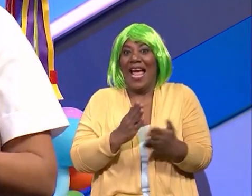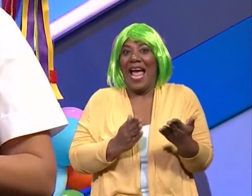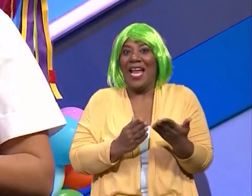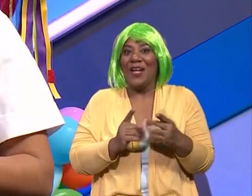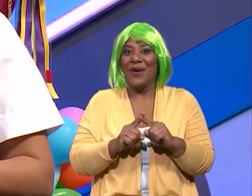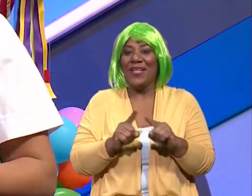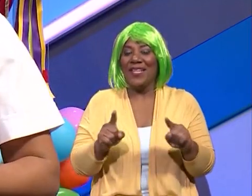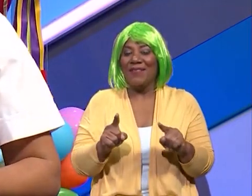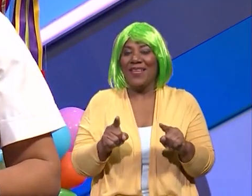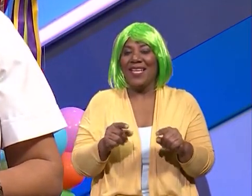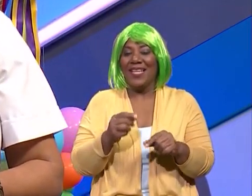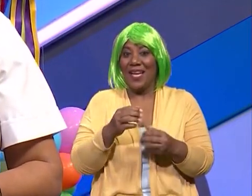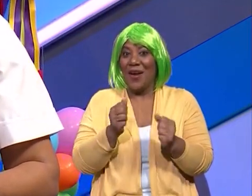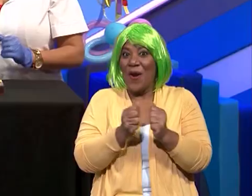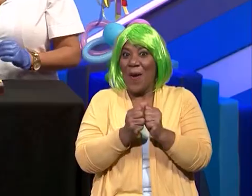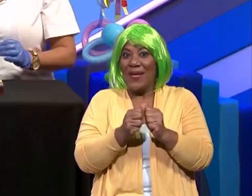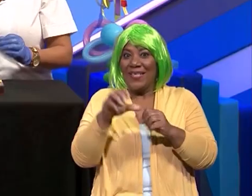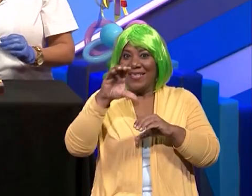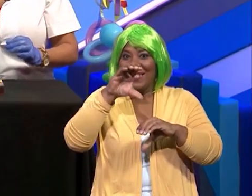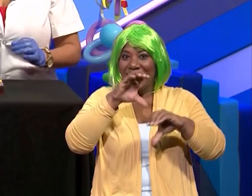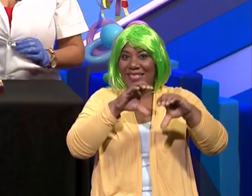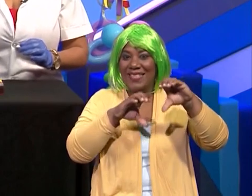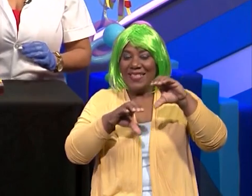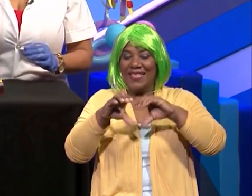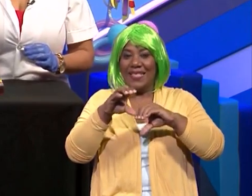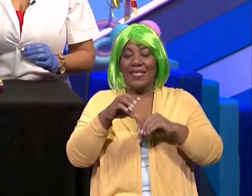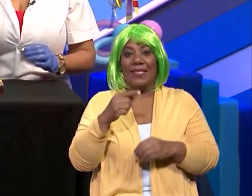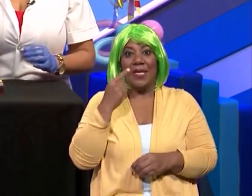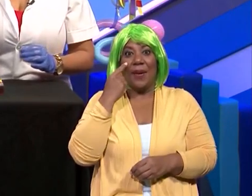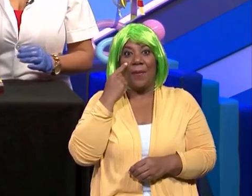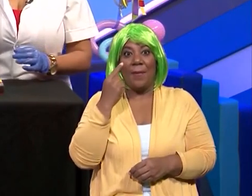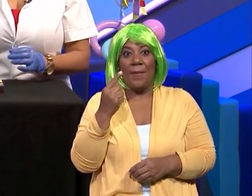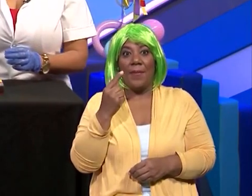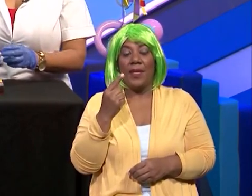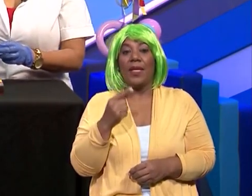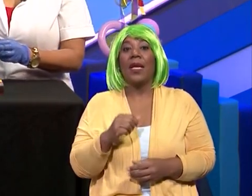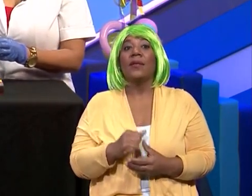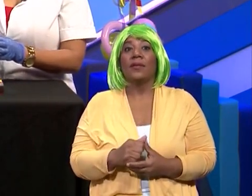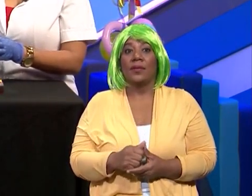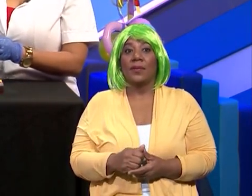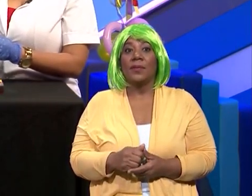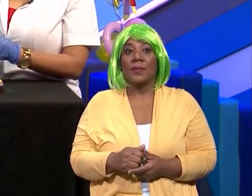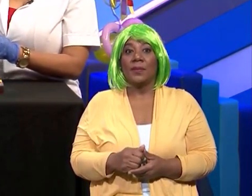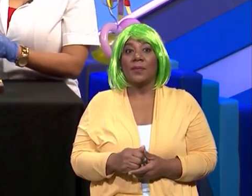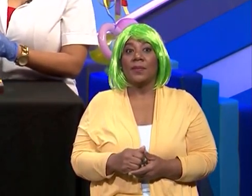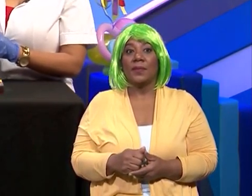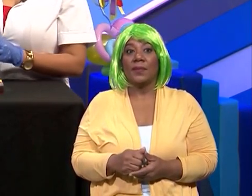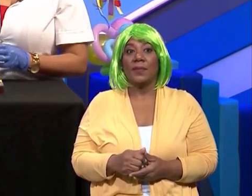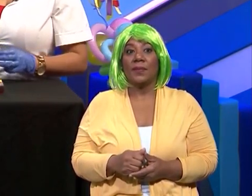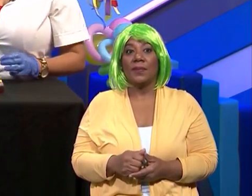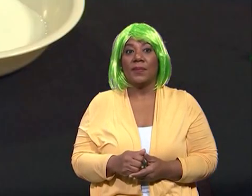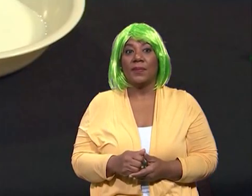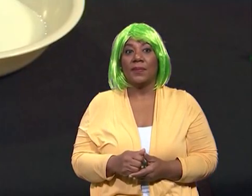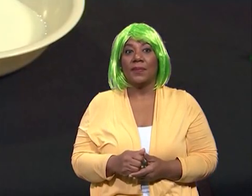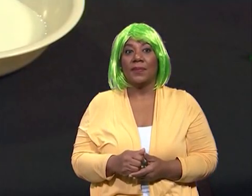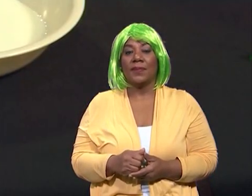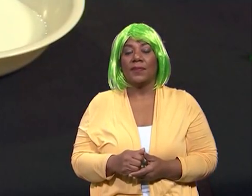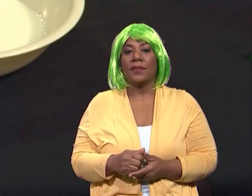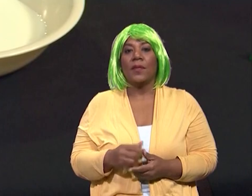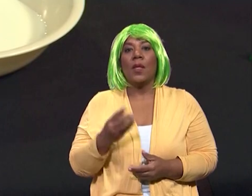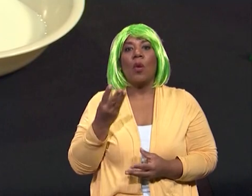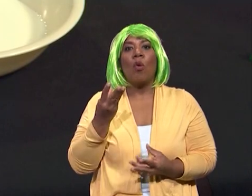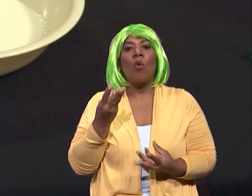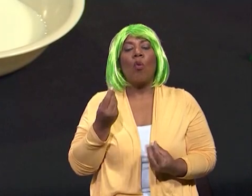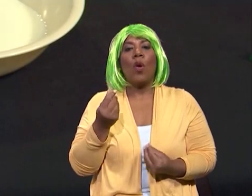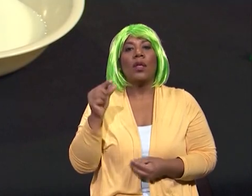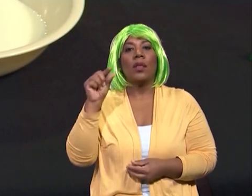la ciencia también. Vamos entonces, maestro Ramiro, a tomar nuestros colorantes, niños, mis pequeños científicos. ¿Cuántas gotitas vamos a echar?